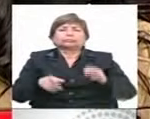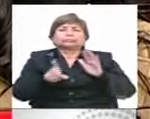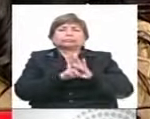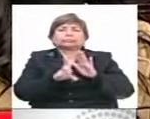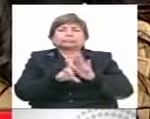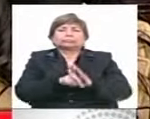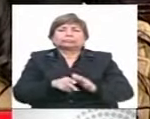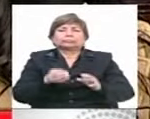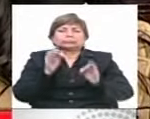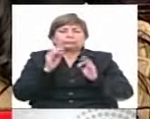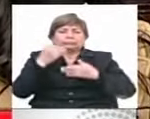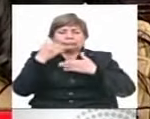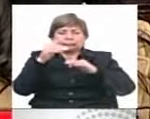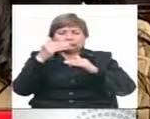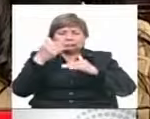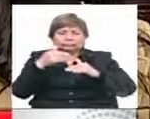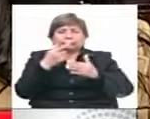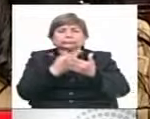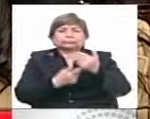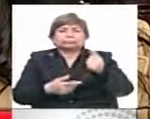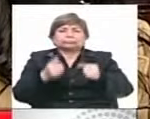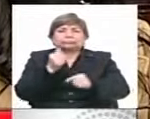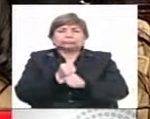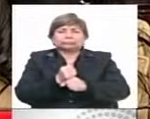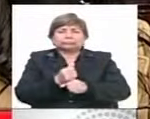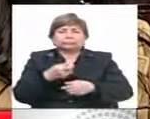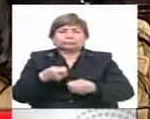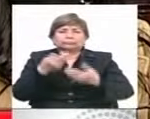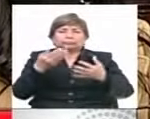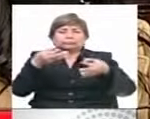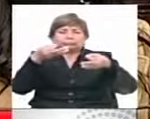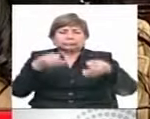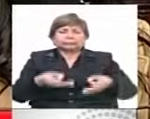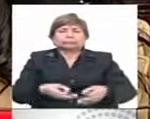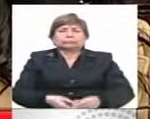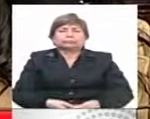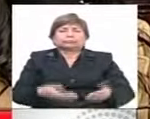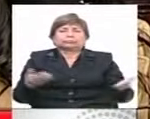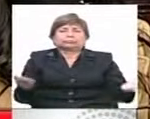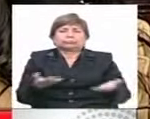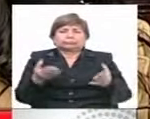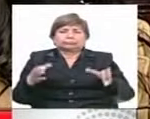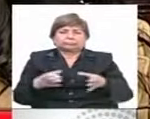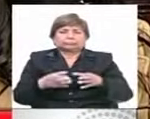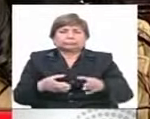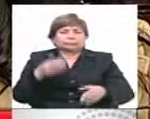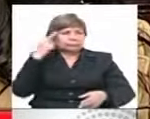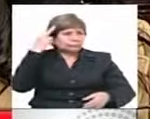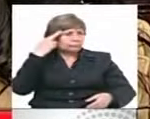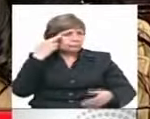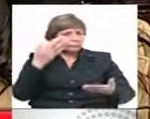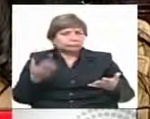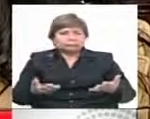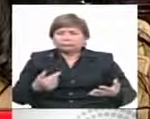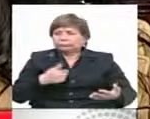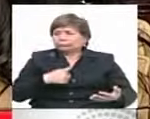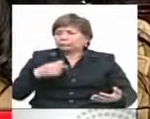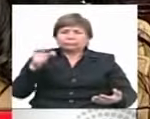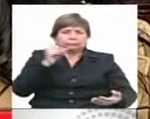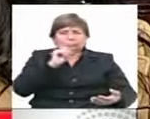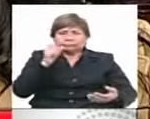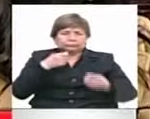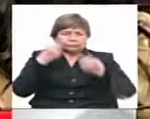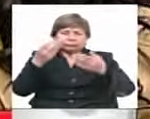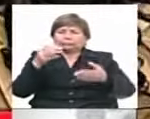que establece los límites de la cuestión de confianza aprobada de manera legítima en este Congreso. Es por ello que yo no daré mi